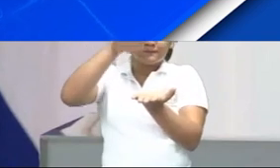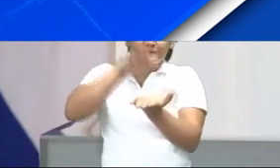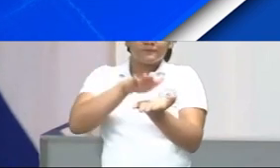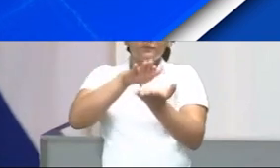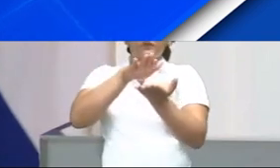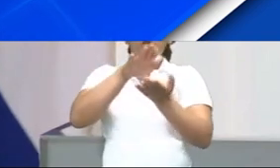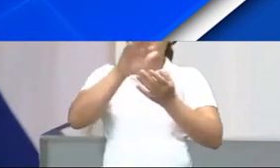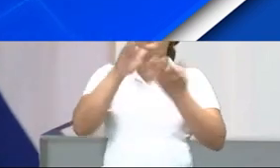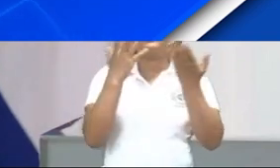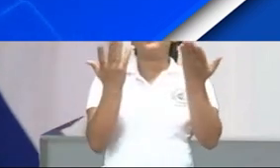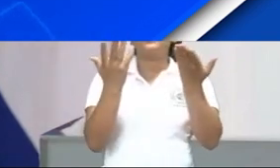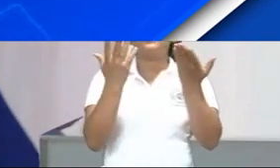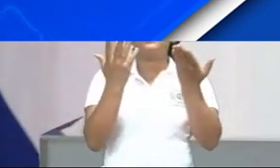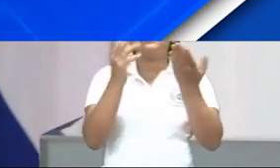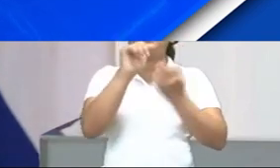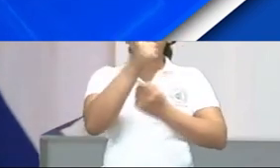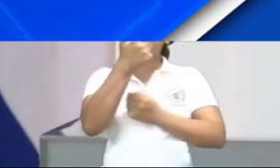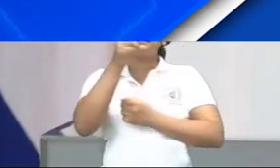48.3% al